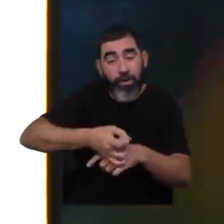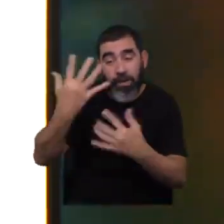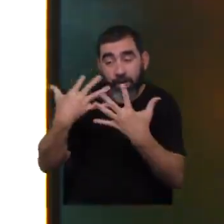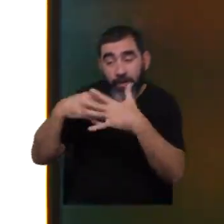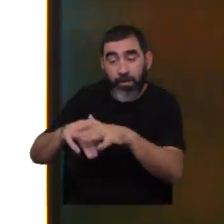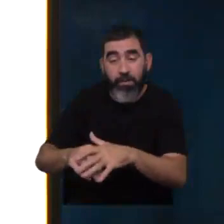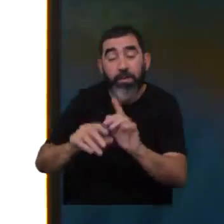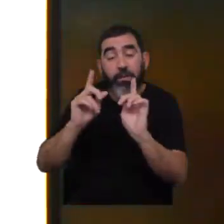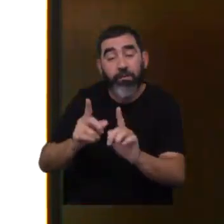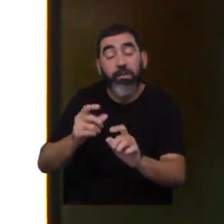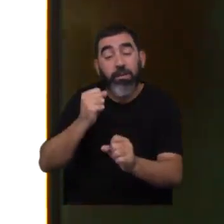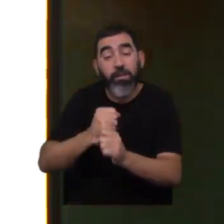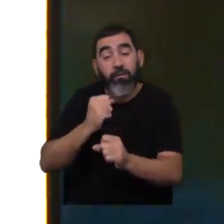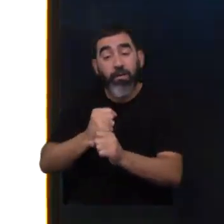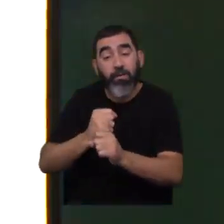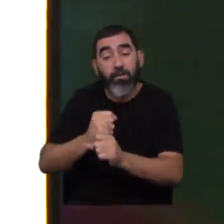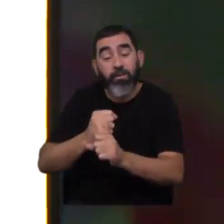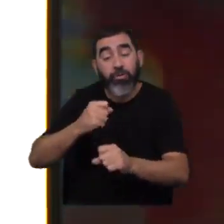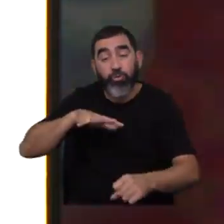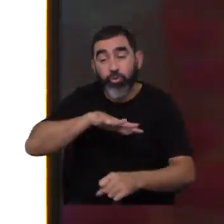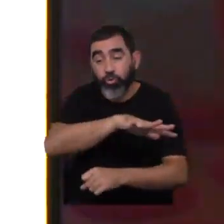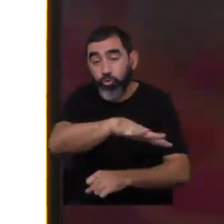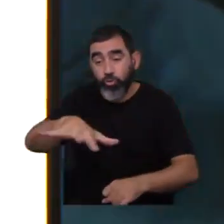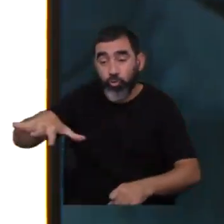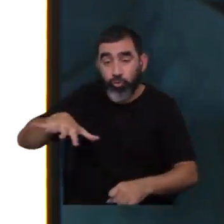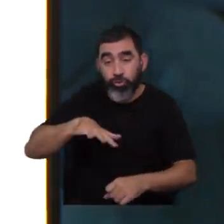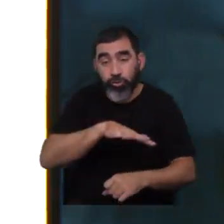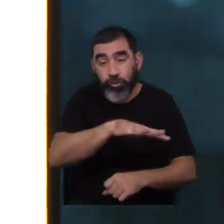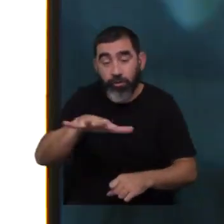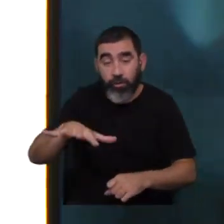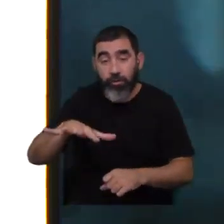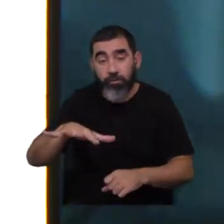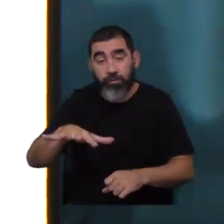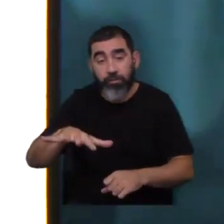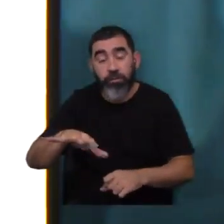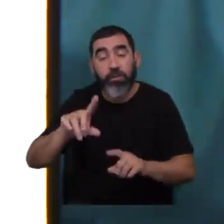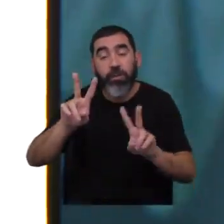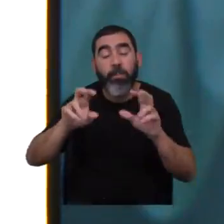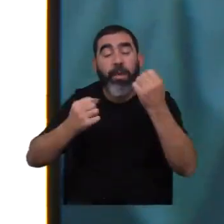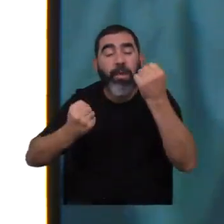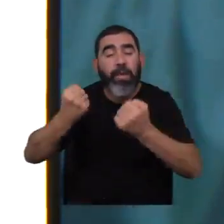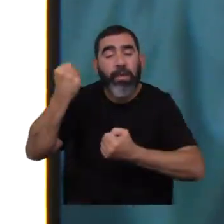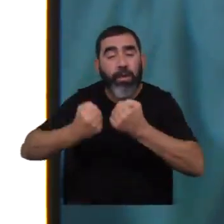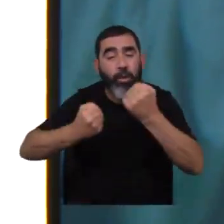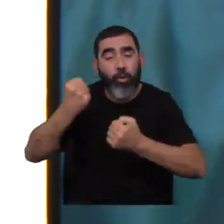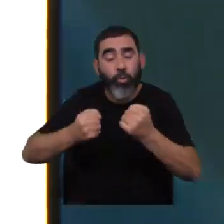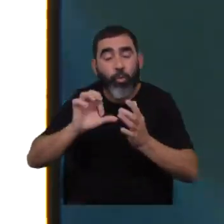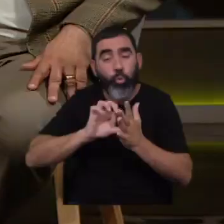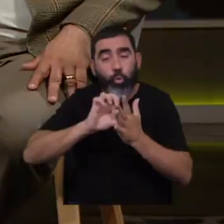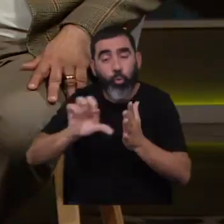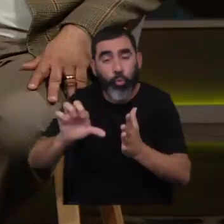volcando mucho lo que es el trabajo con la sociedad y con lo que es la parte de industria y